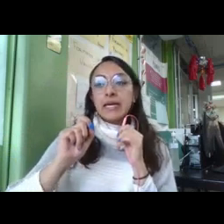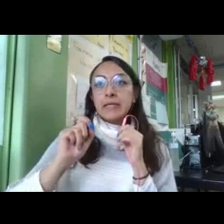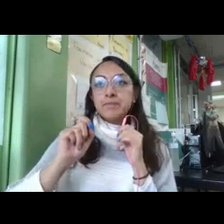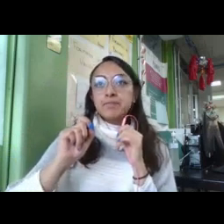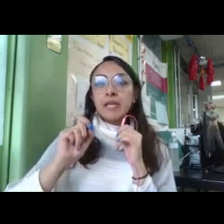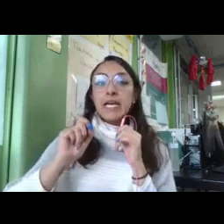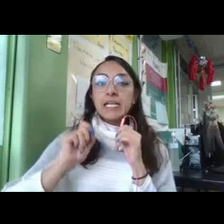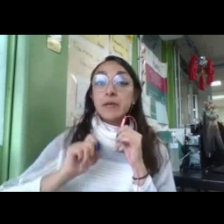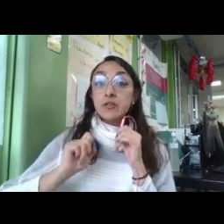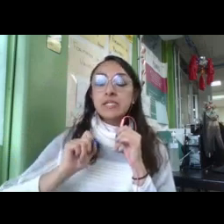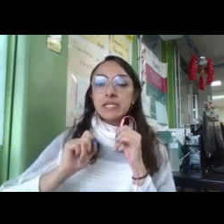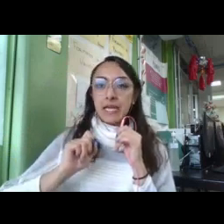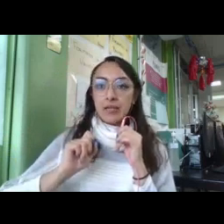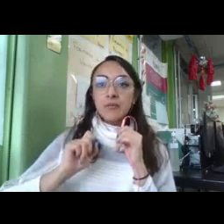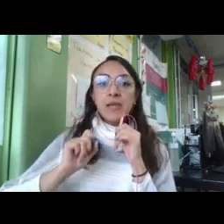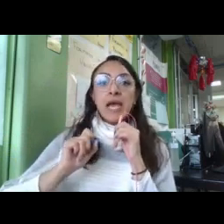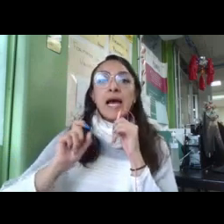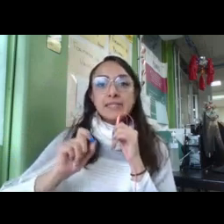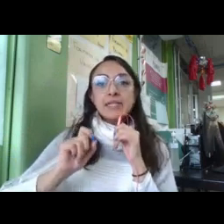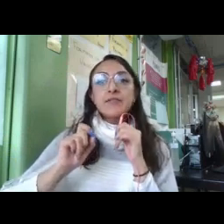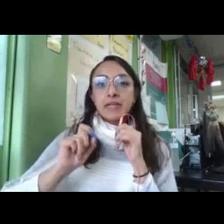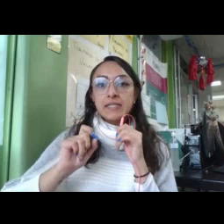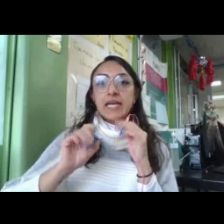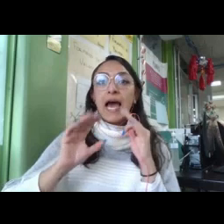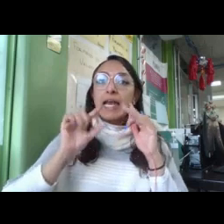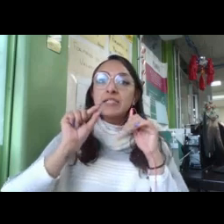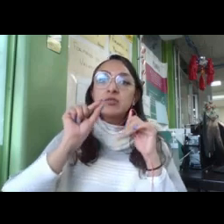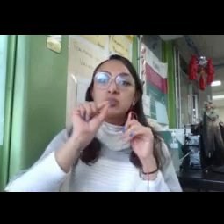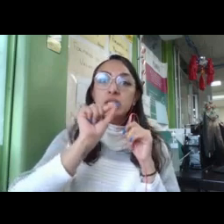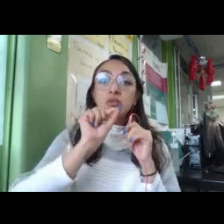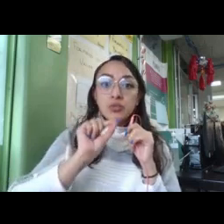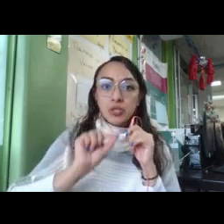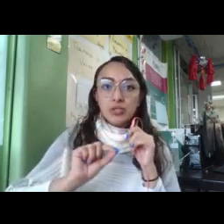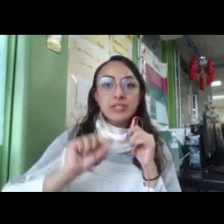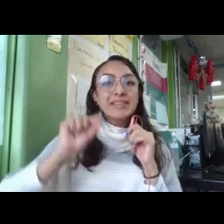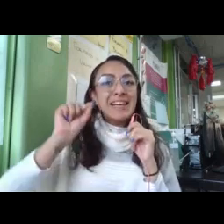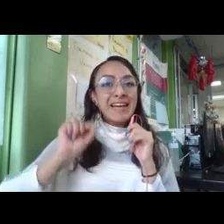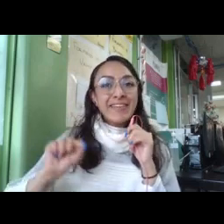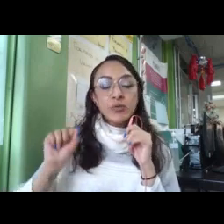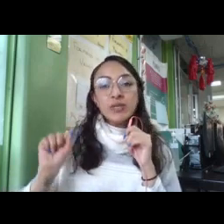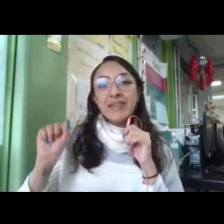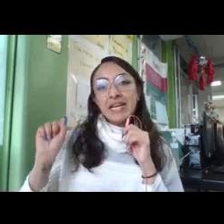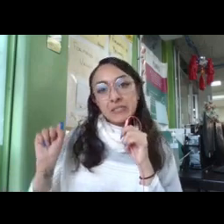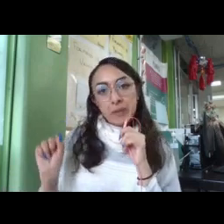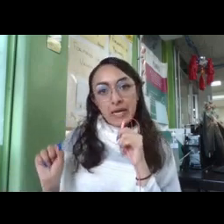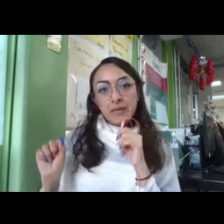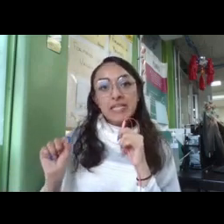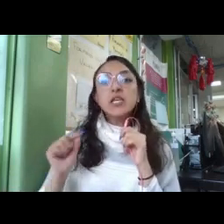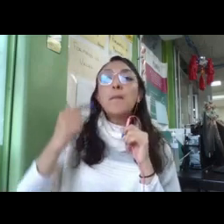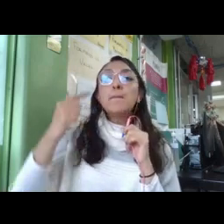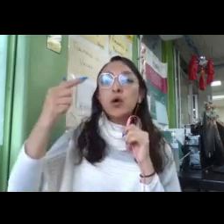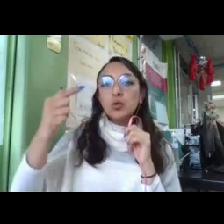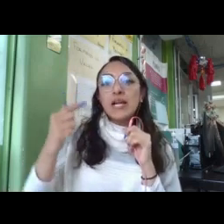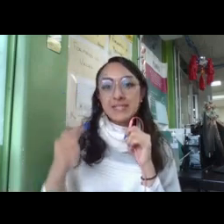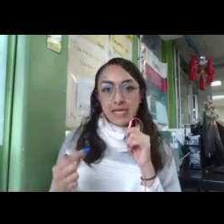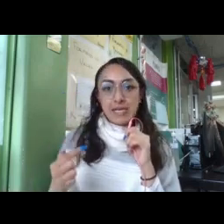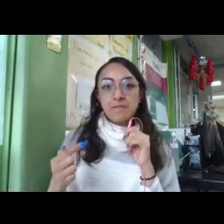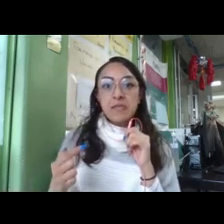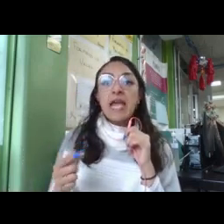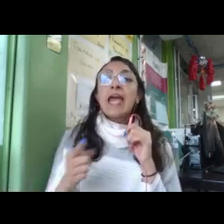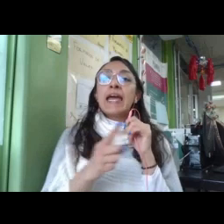de el español signado hace referencia a la sustitución de cada una de las palabras por